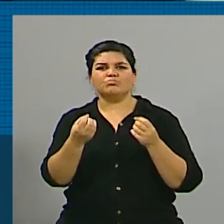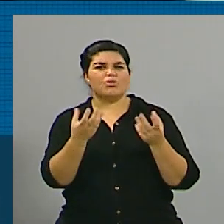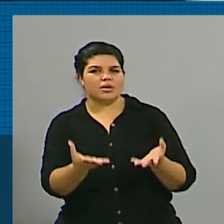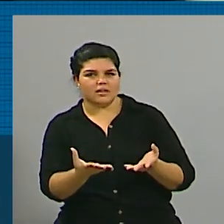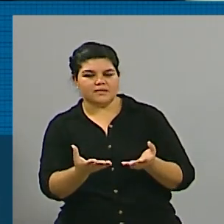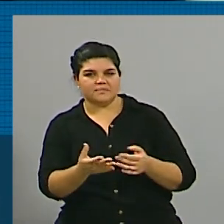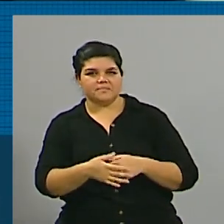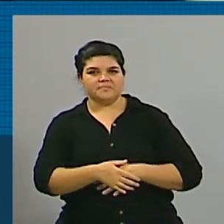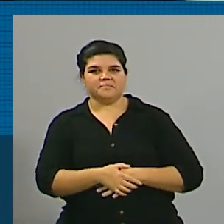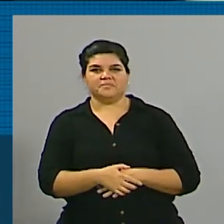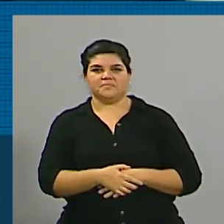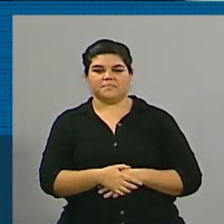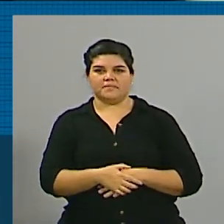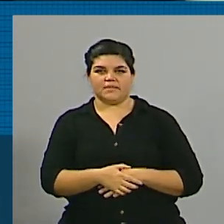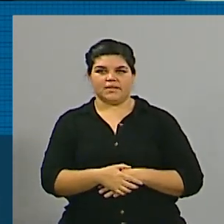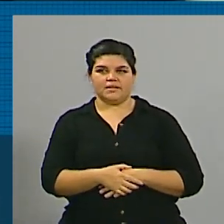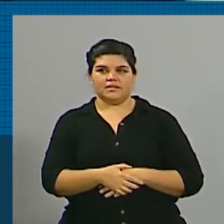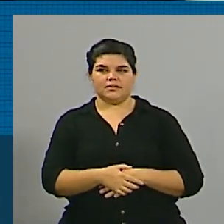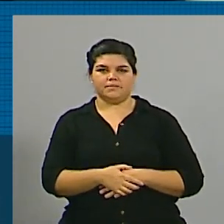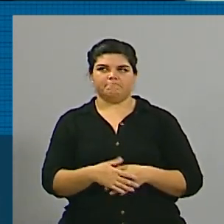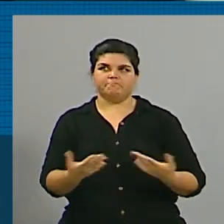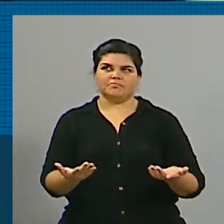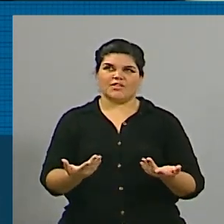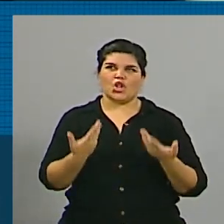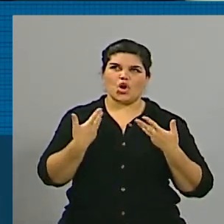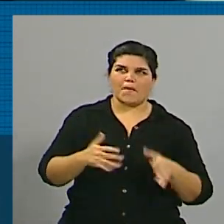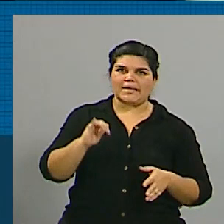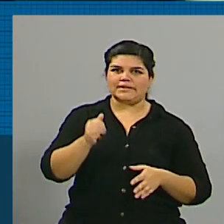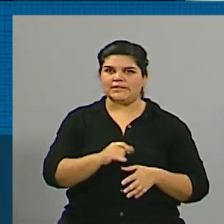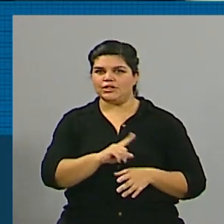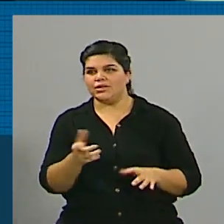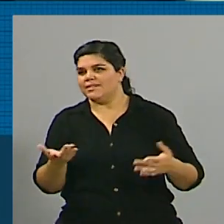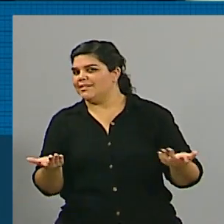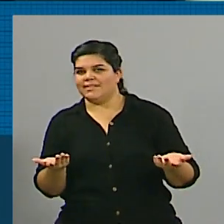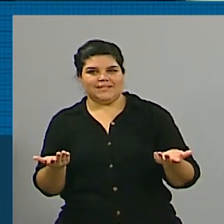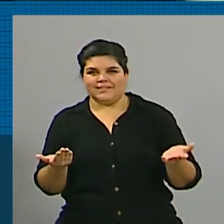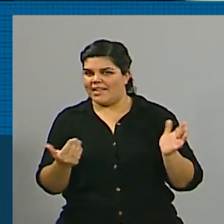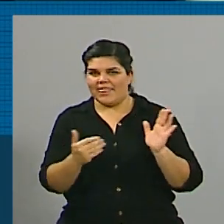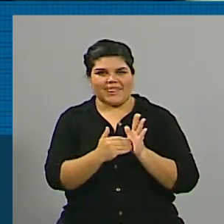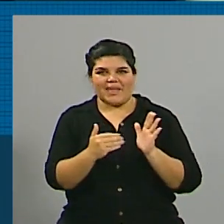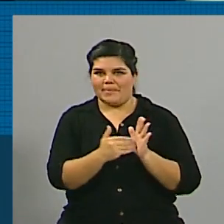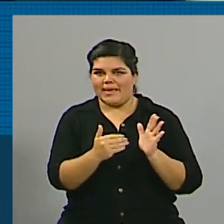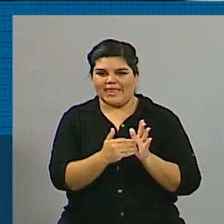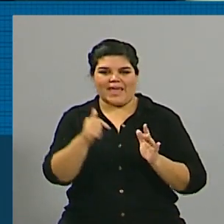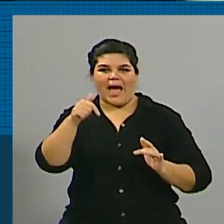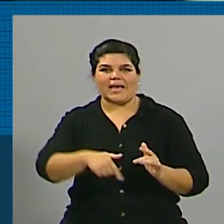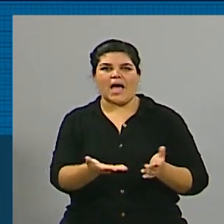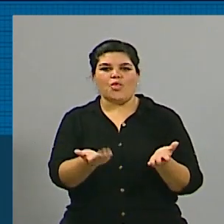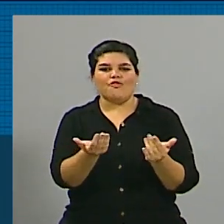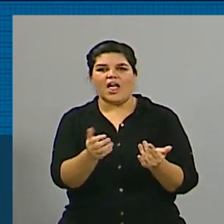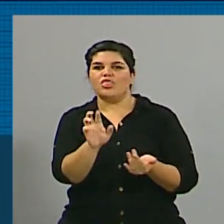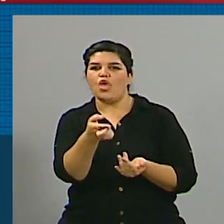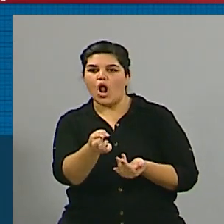Yo, más allá de decir, bueno, es normal o no, obedece a lo que decía recién, a la falta de dólares que sufre nuestra economía, ¿no? Entonces